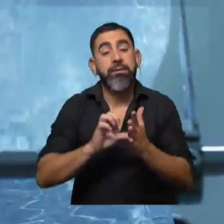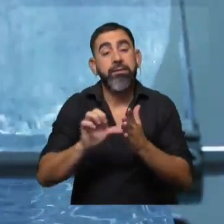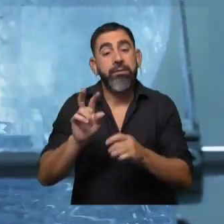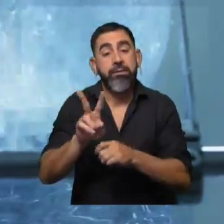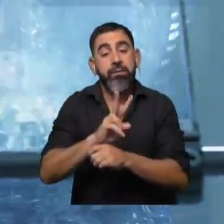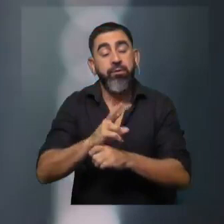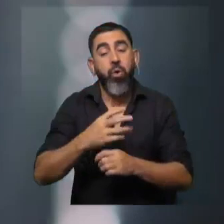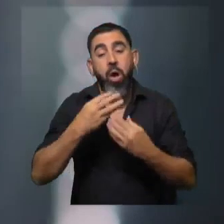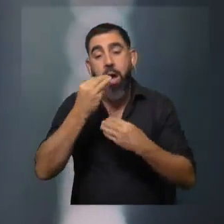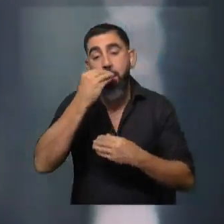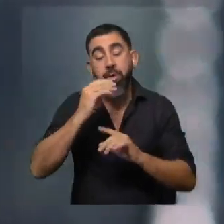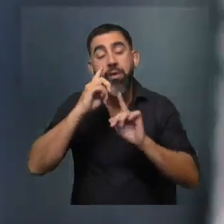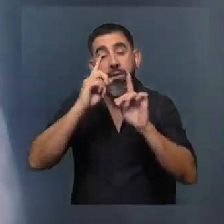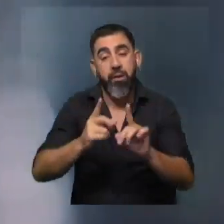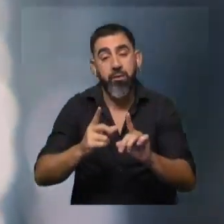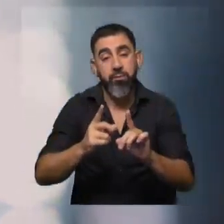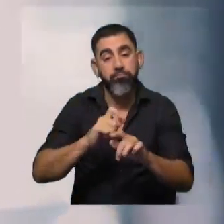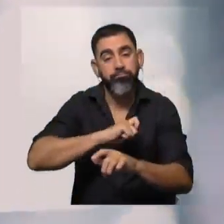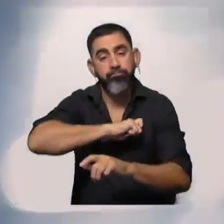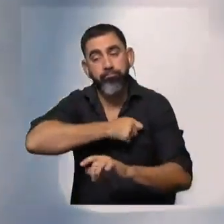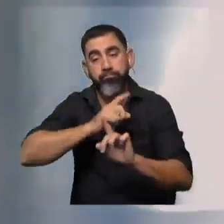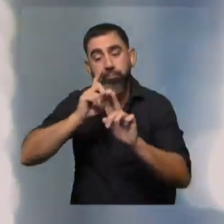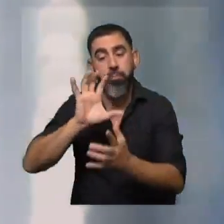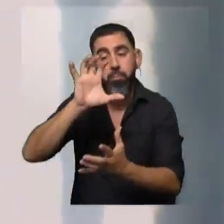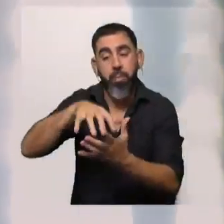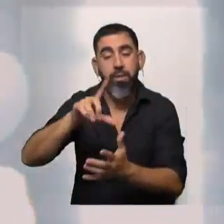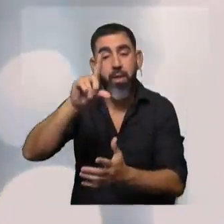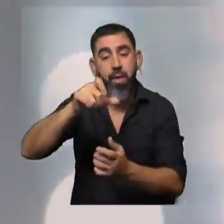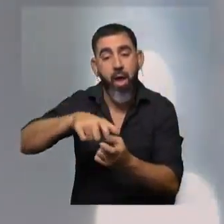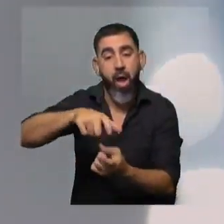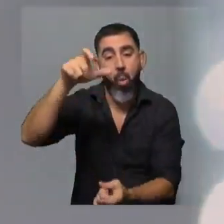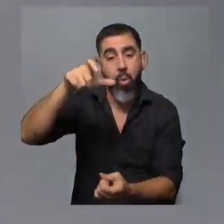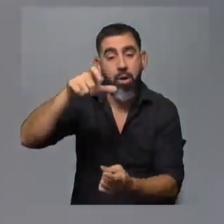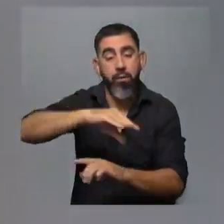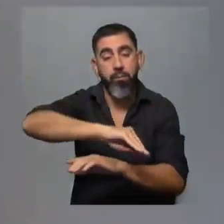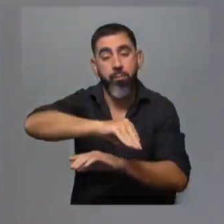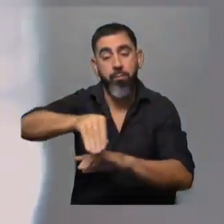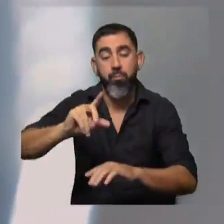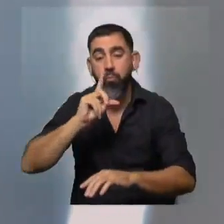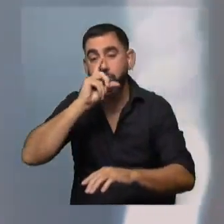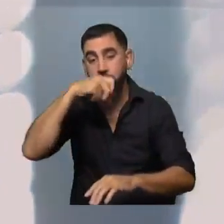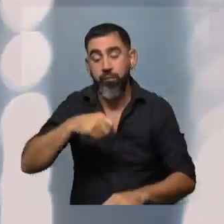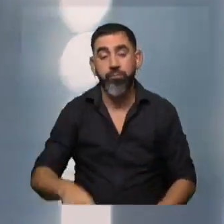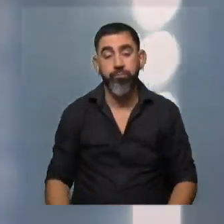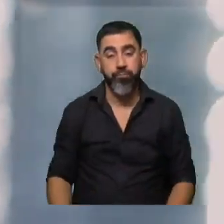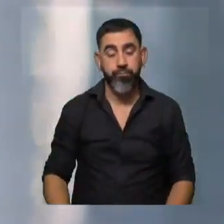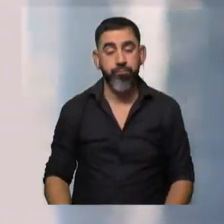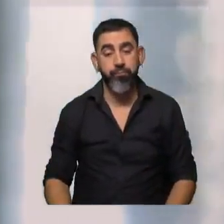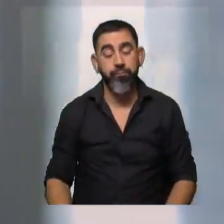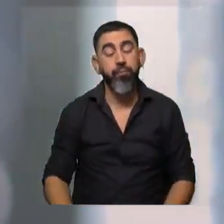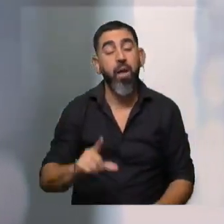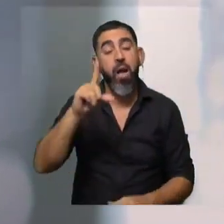Regulación Alimentaria también está inspeccionando las plantas embotelladoras que están en la periferia de Montevideo. Respecto al